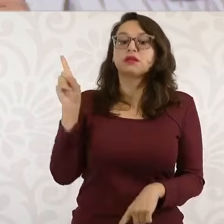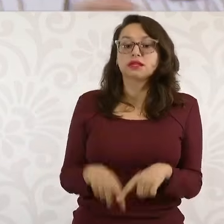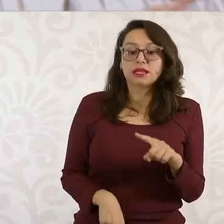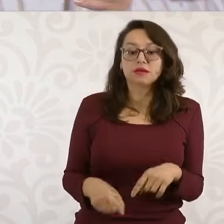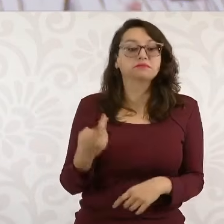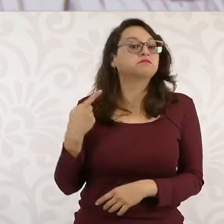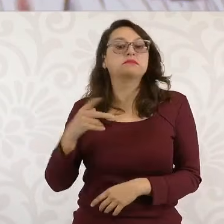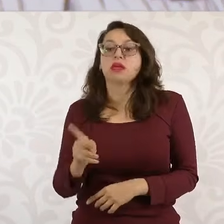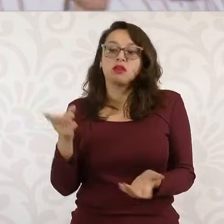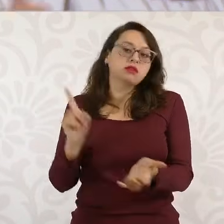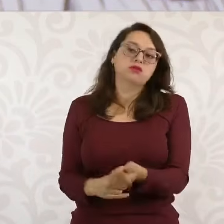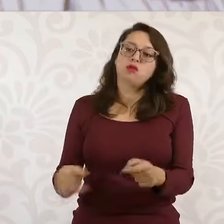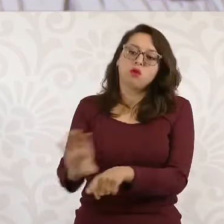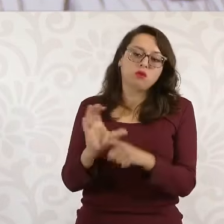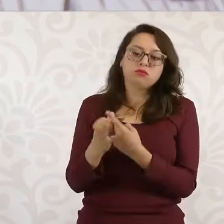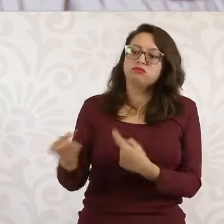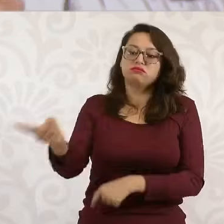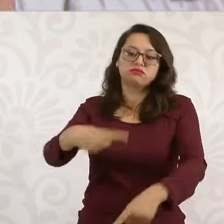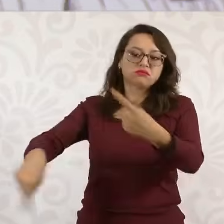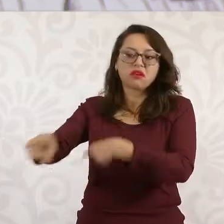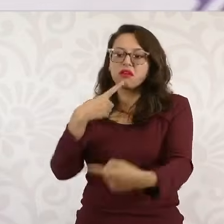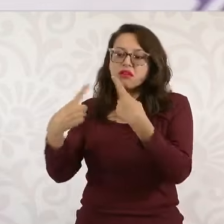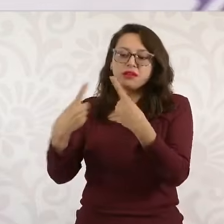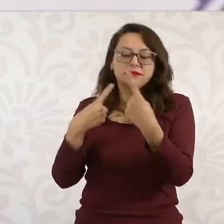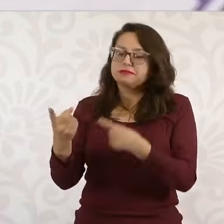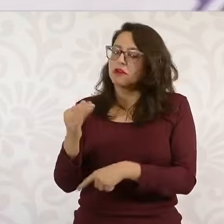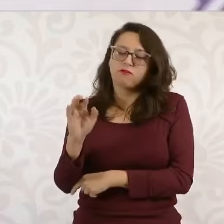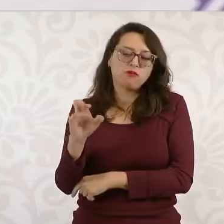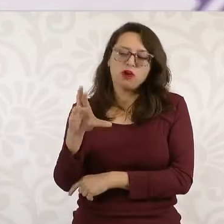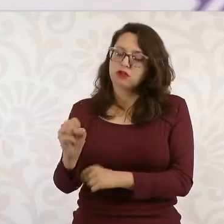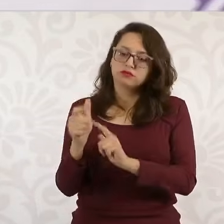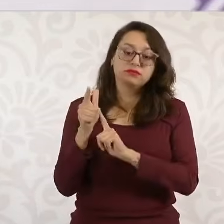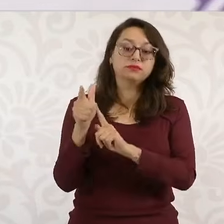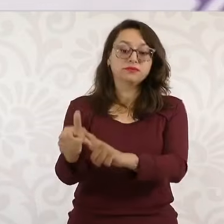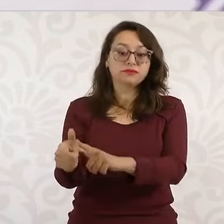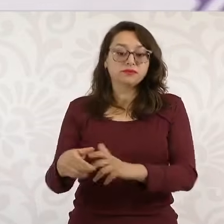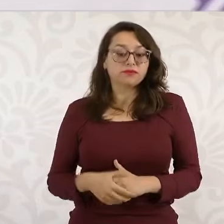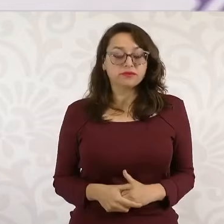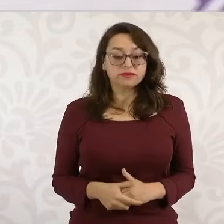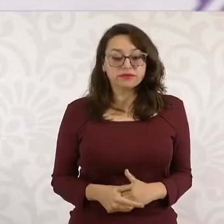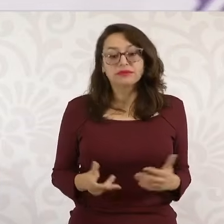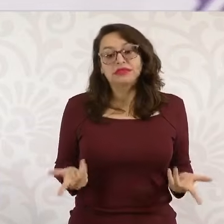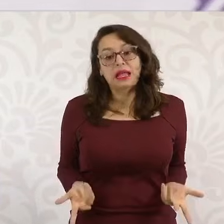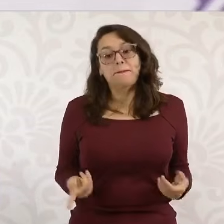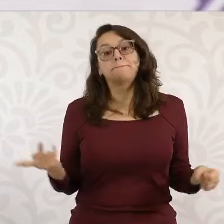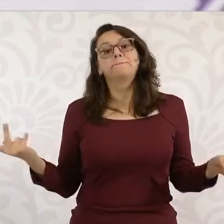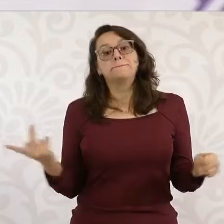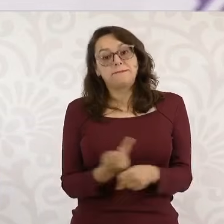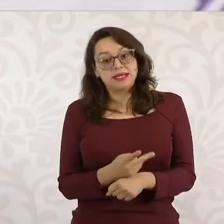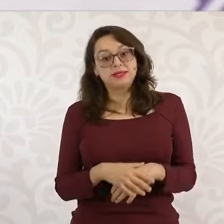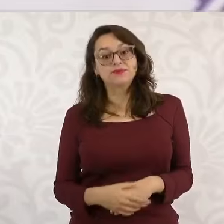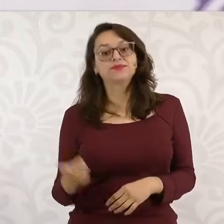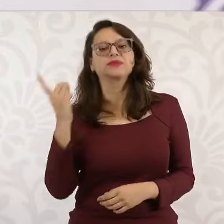Pero hubo consideraciones de la comisión y eso pues lo dejamos. Ahora, es importante que la gente sepa, porque el que un diputado